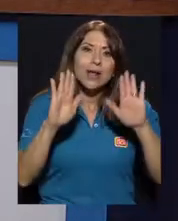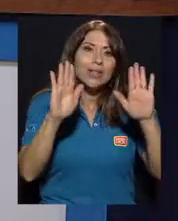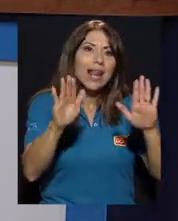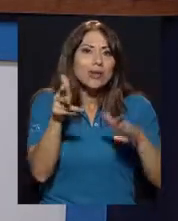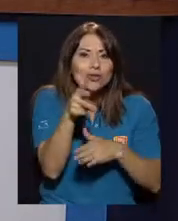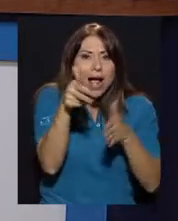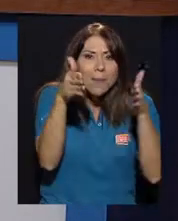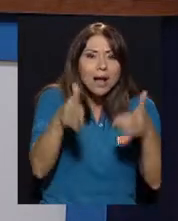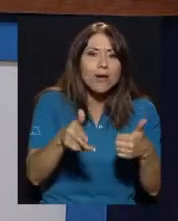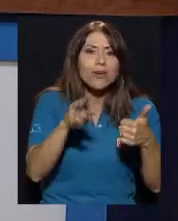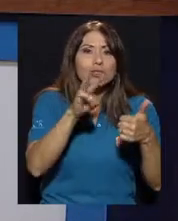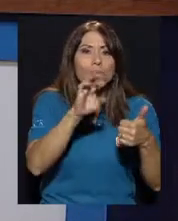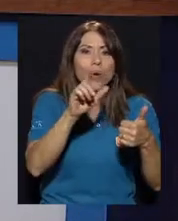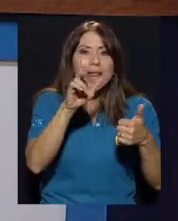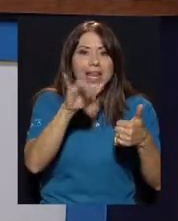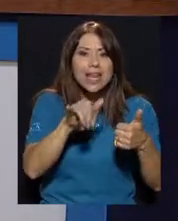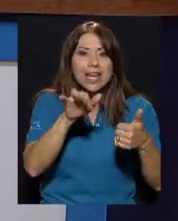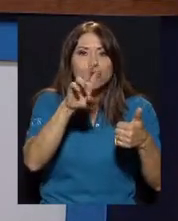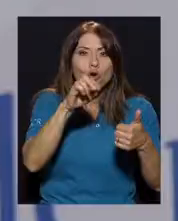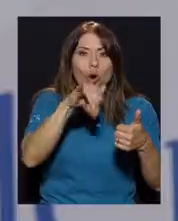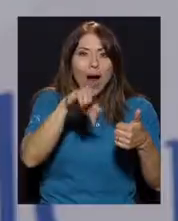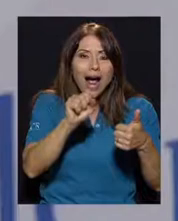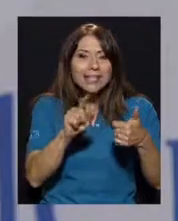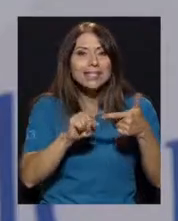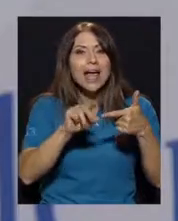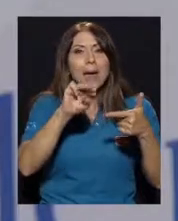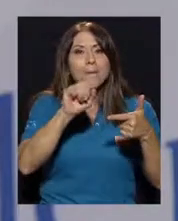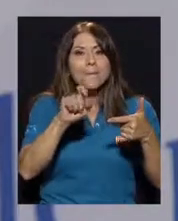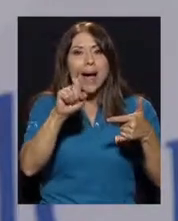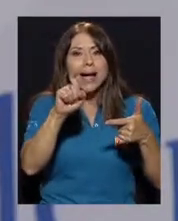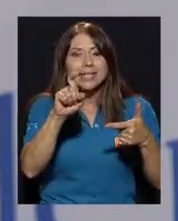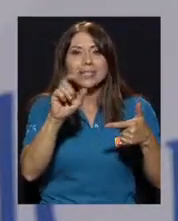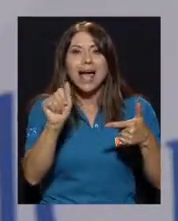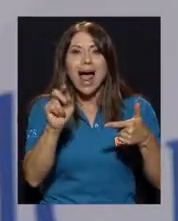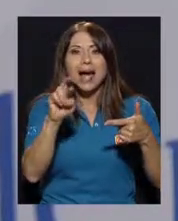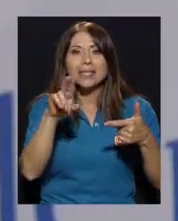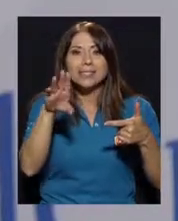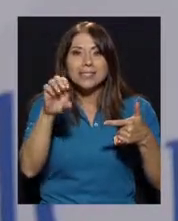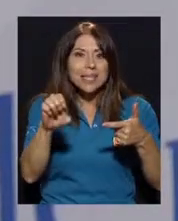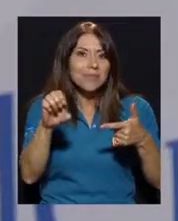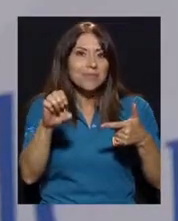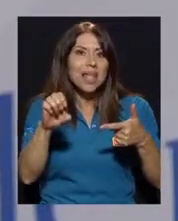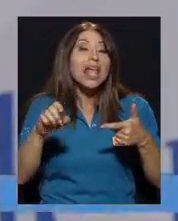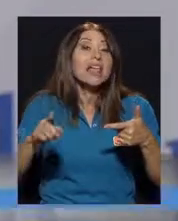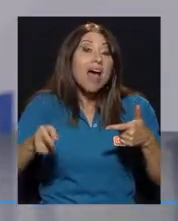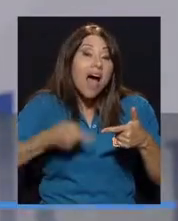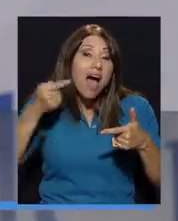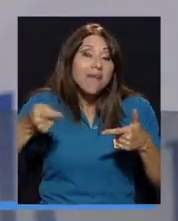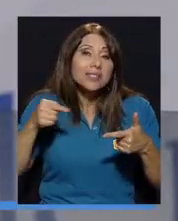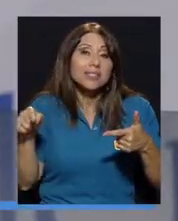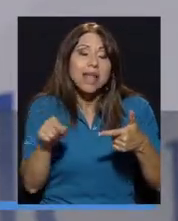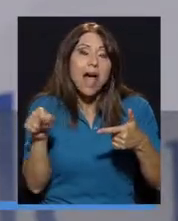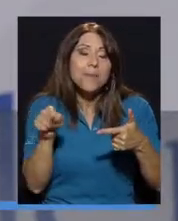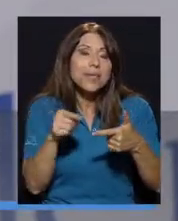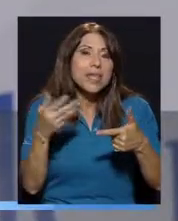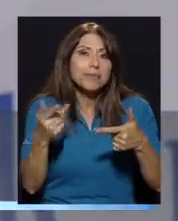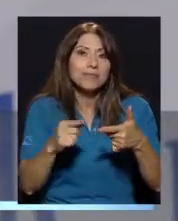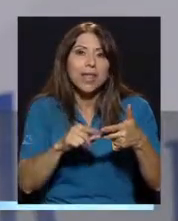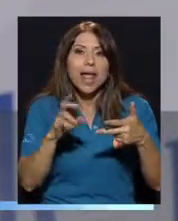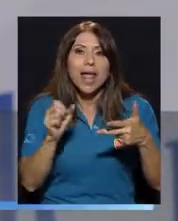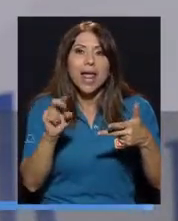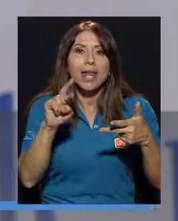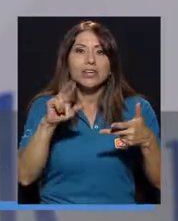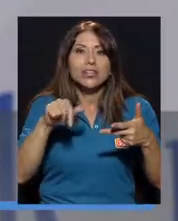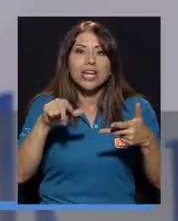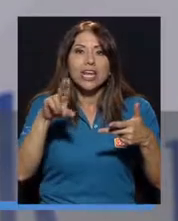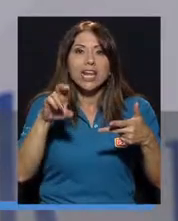rojas tenemos a max arce y también nos acompaña en algunas ocasiones enrique